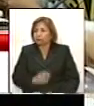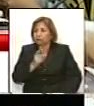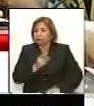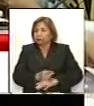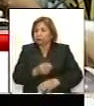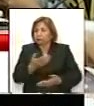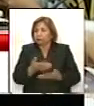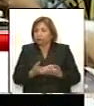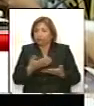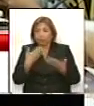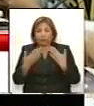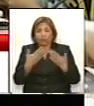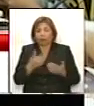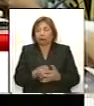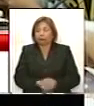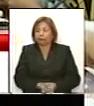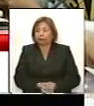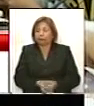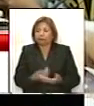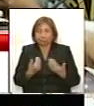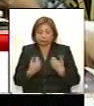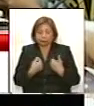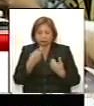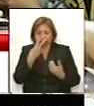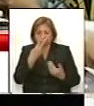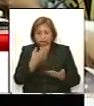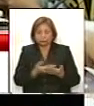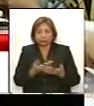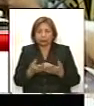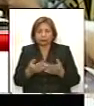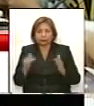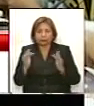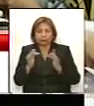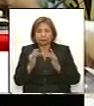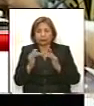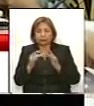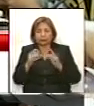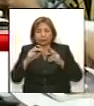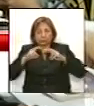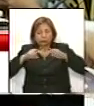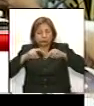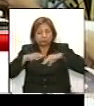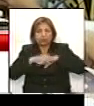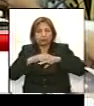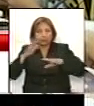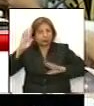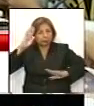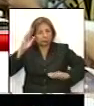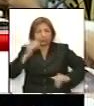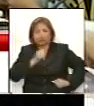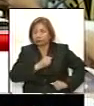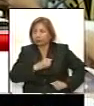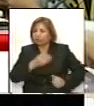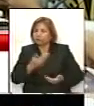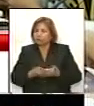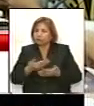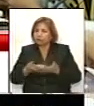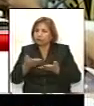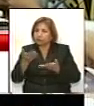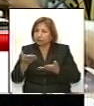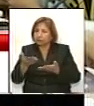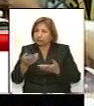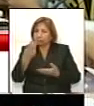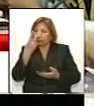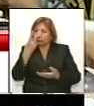punto que quería comentar tenía que ver ya con las coordinaciones internas de investigación policial. Allí nosotros hemos seguido dos tipos de